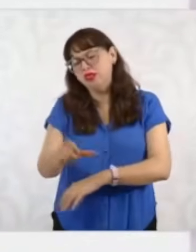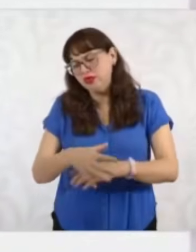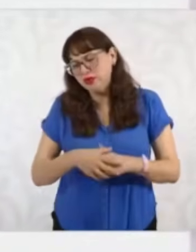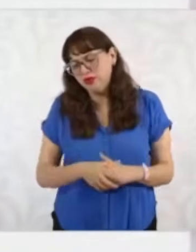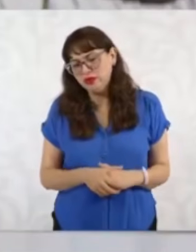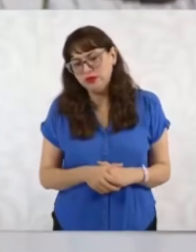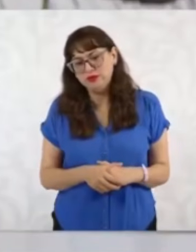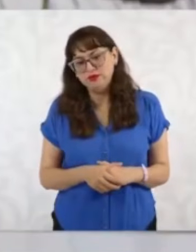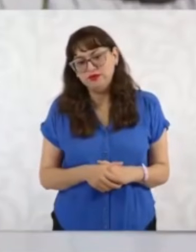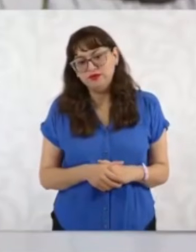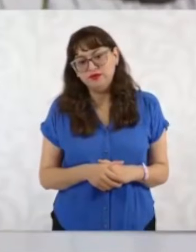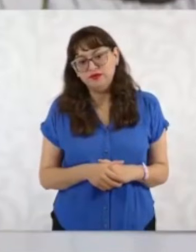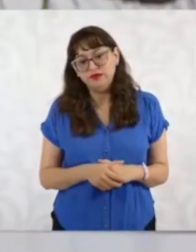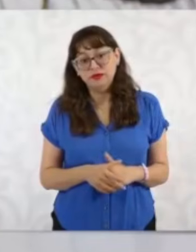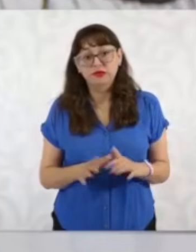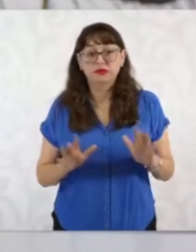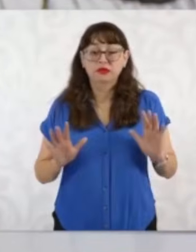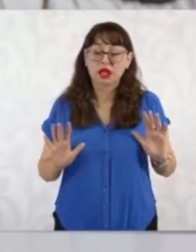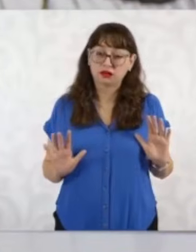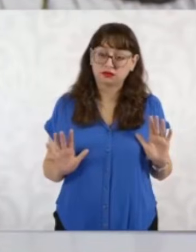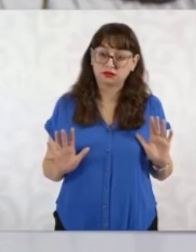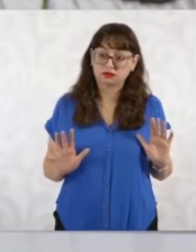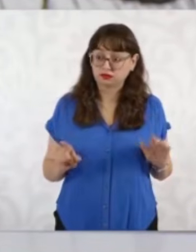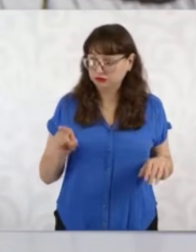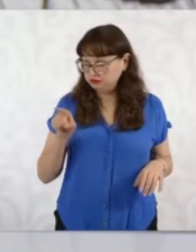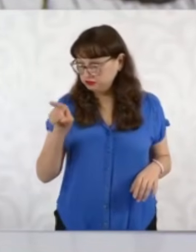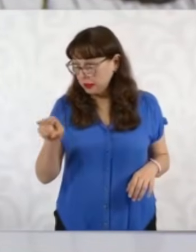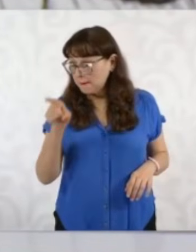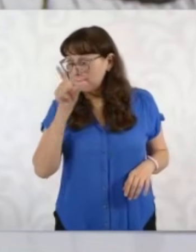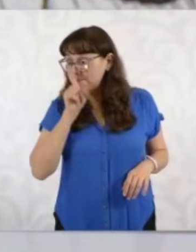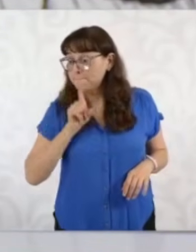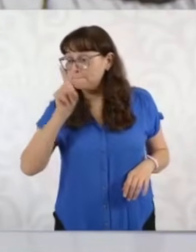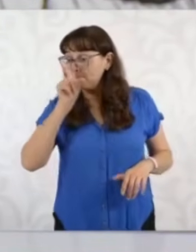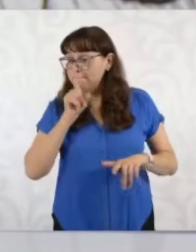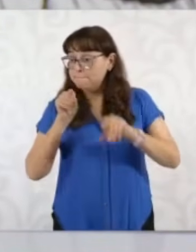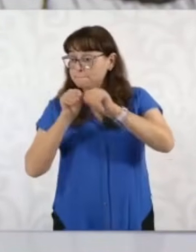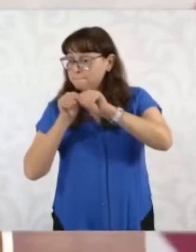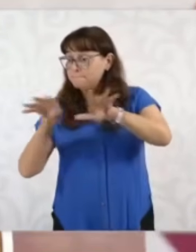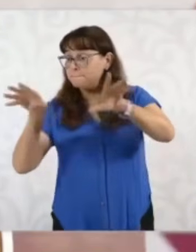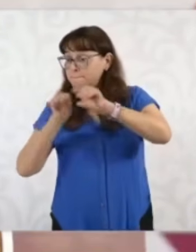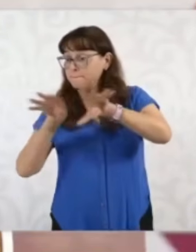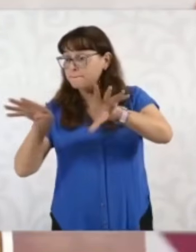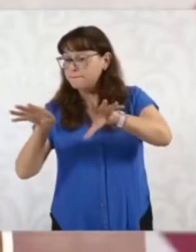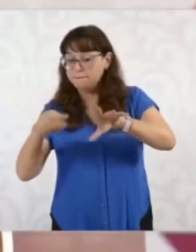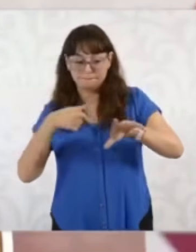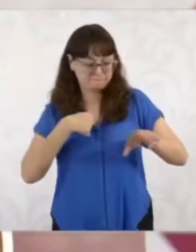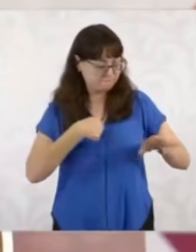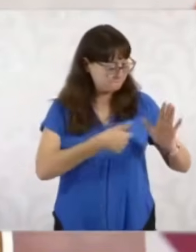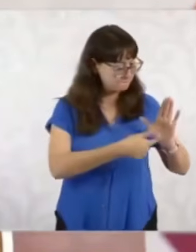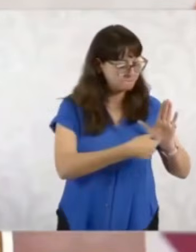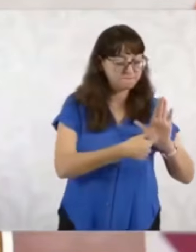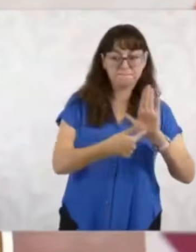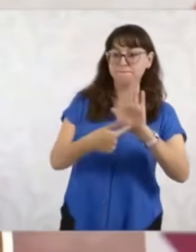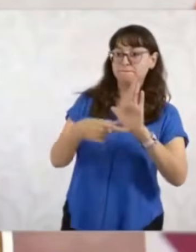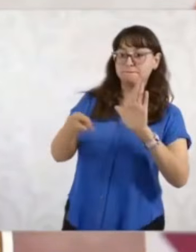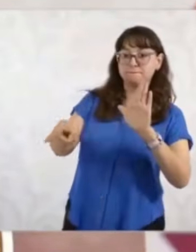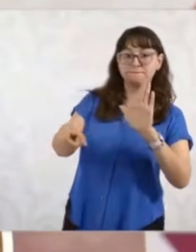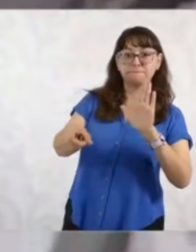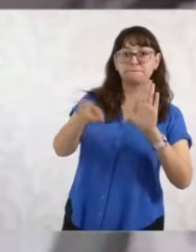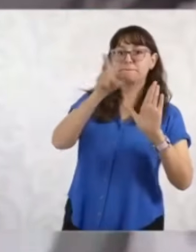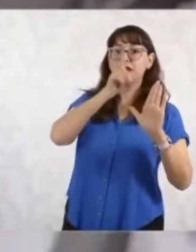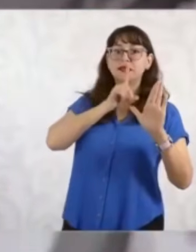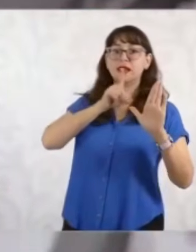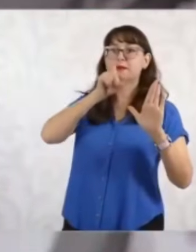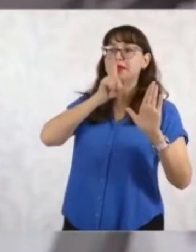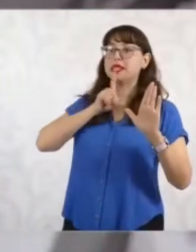Muy distinto es que desde aquí, digamos, no estamos de acuerdo. hay detector de mentiras, esto es mentira, es